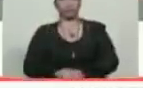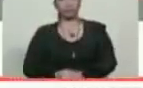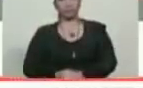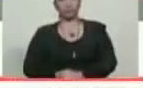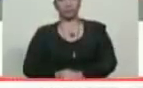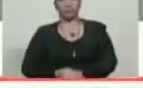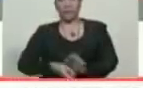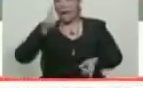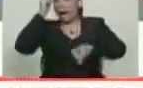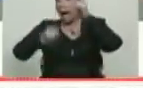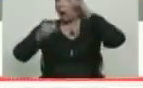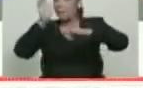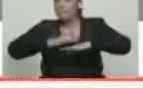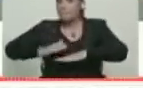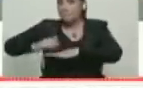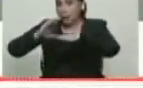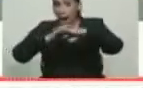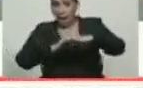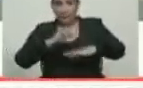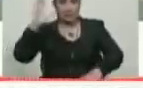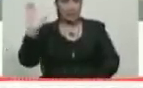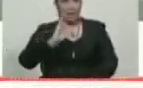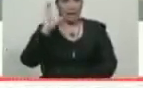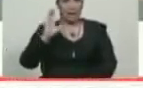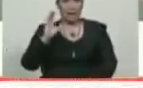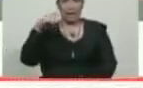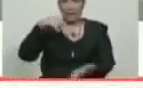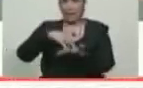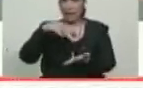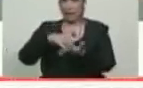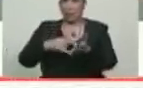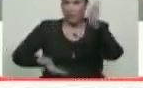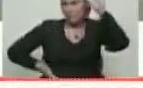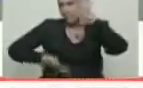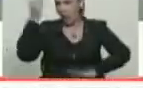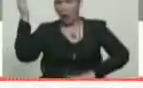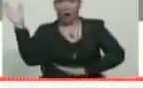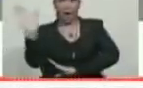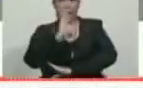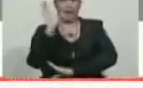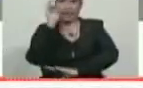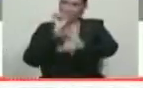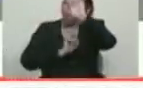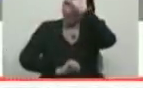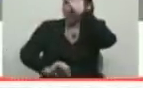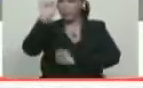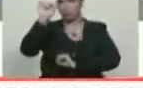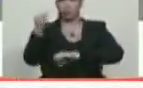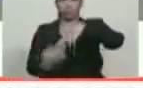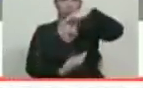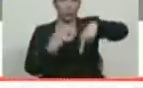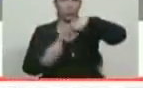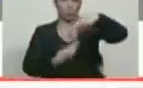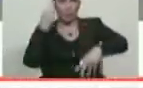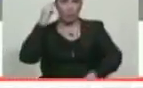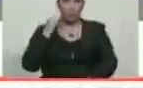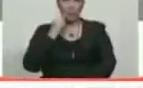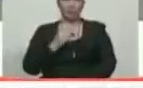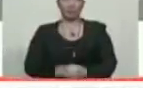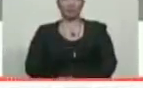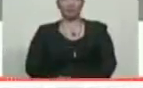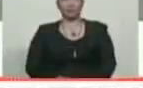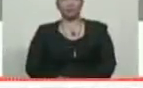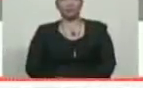si algo pasa en Caracas, Carabobo se va para Caracas a defender la revolución bolivariana.